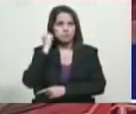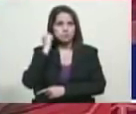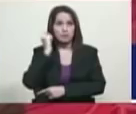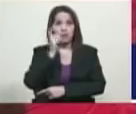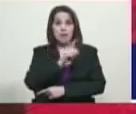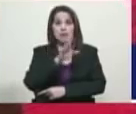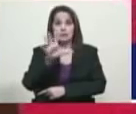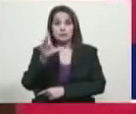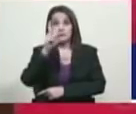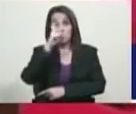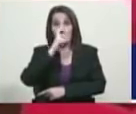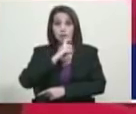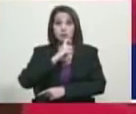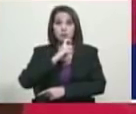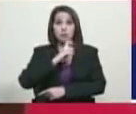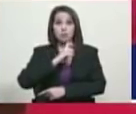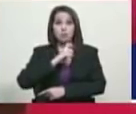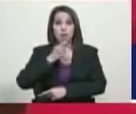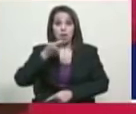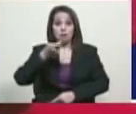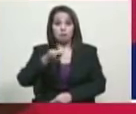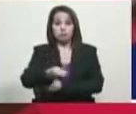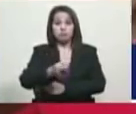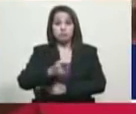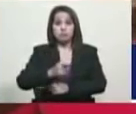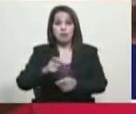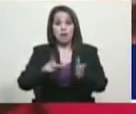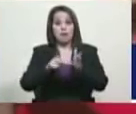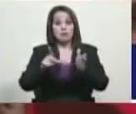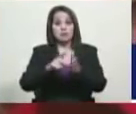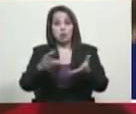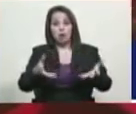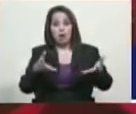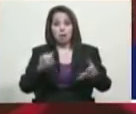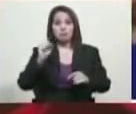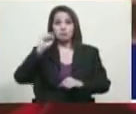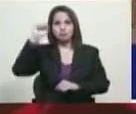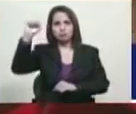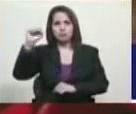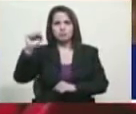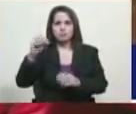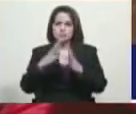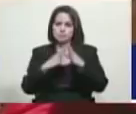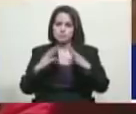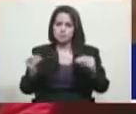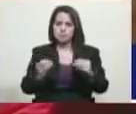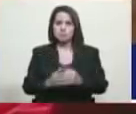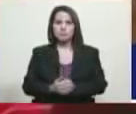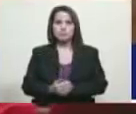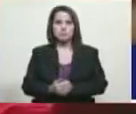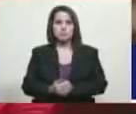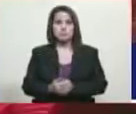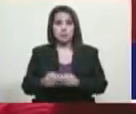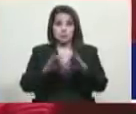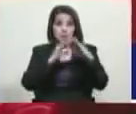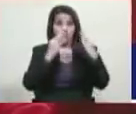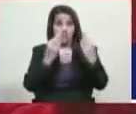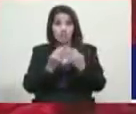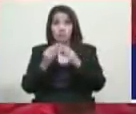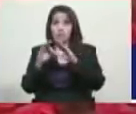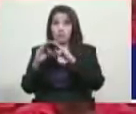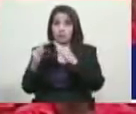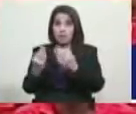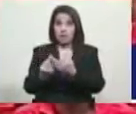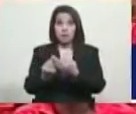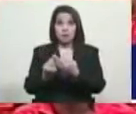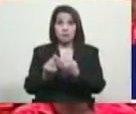15ª promoción de vencedores y vencedoras de la Misión Rivas, bachilleres integrales, familiares